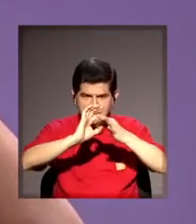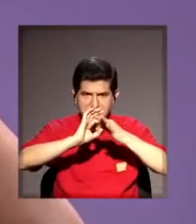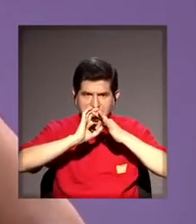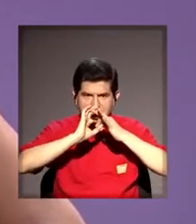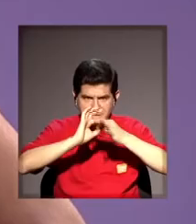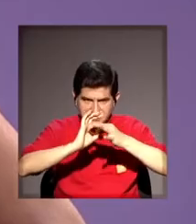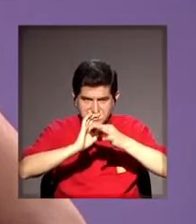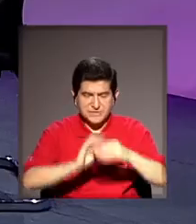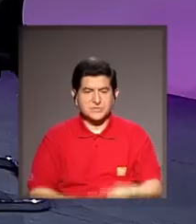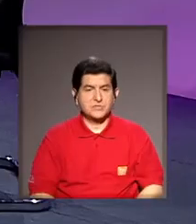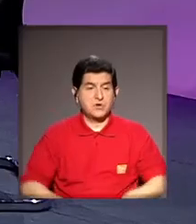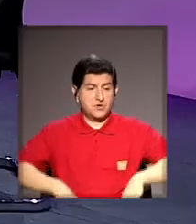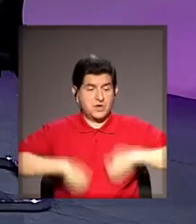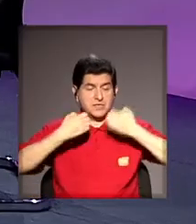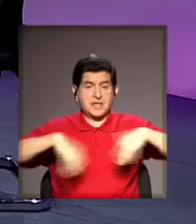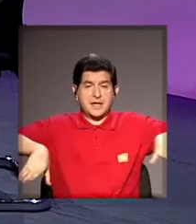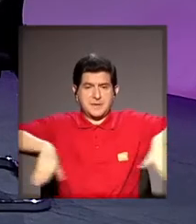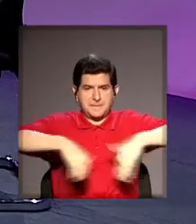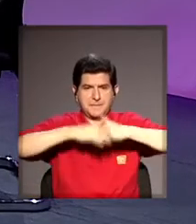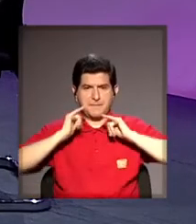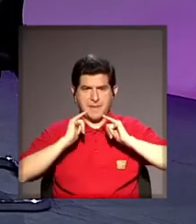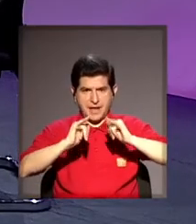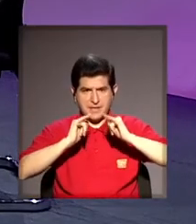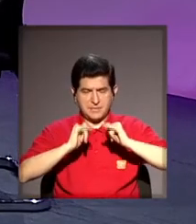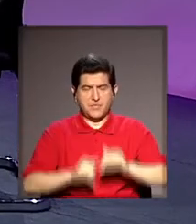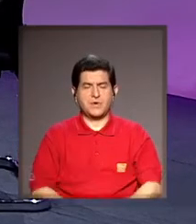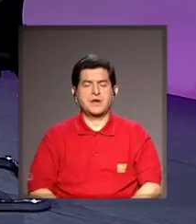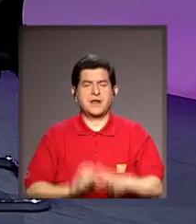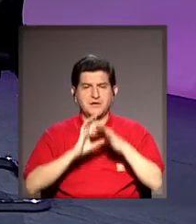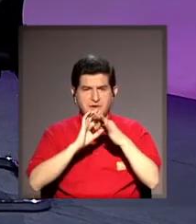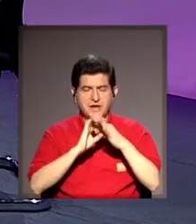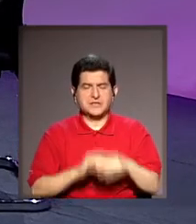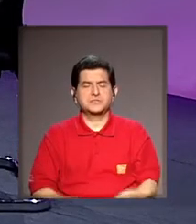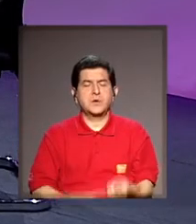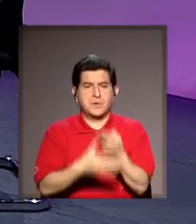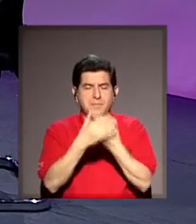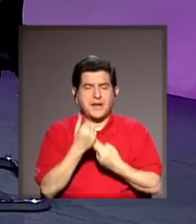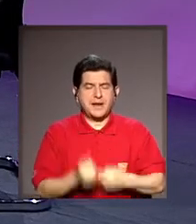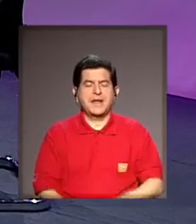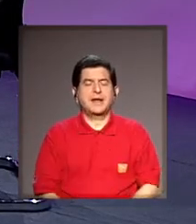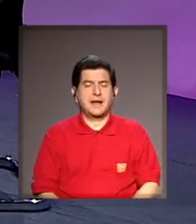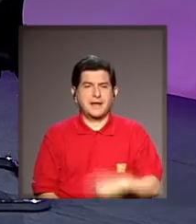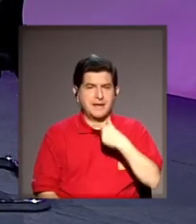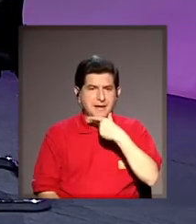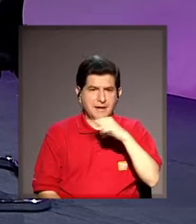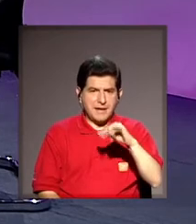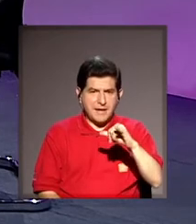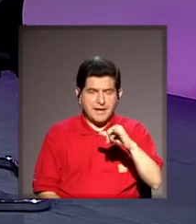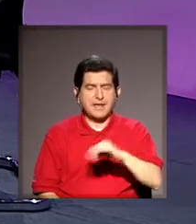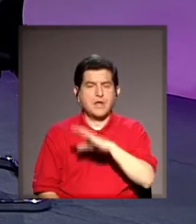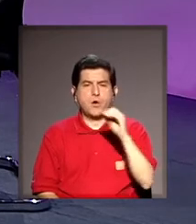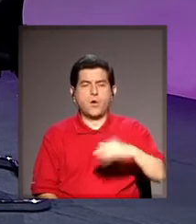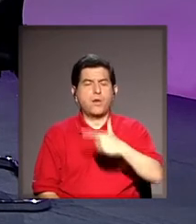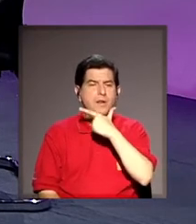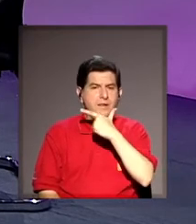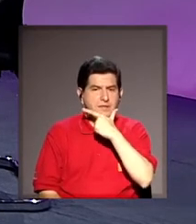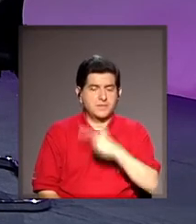y que exista matrimonio igualitario las relaciones entre parejas lésbicas entre parejas gays es garantizar